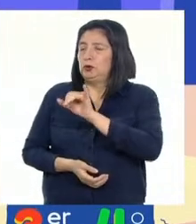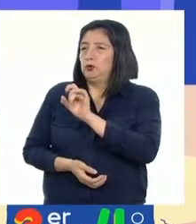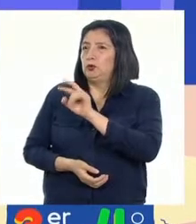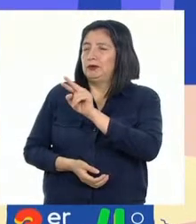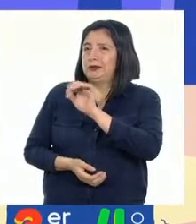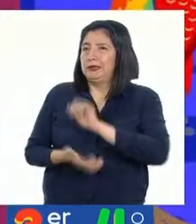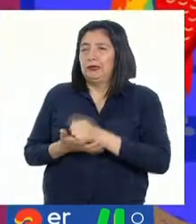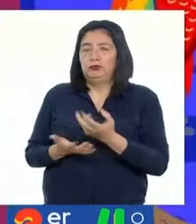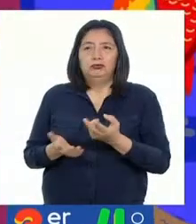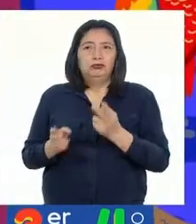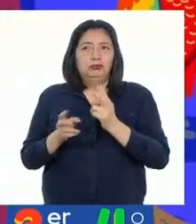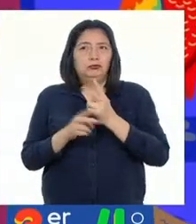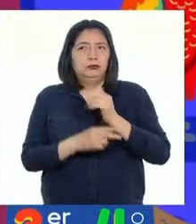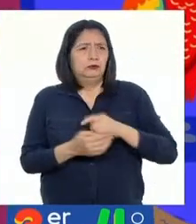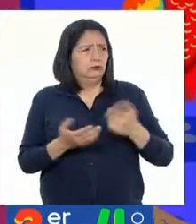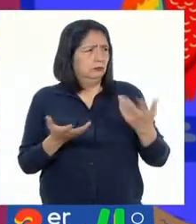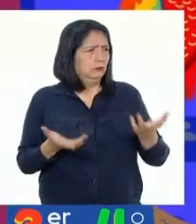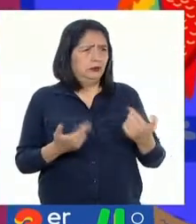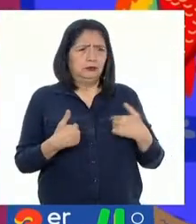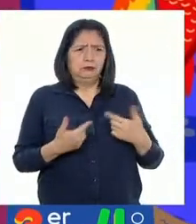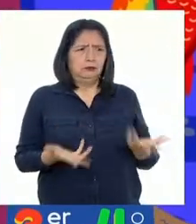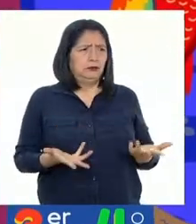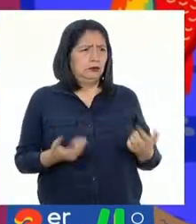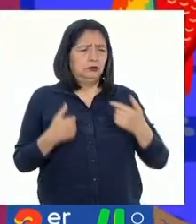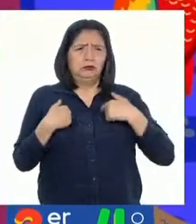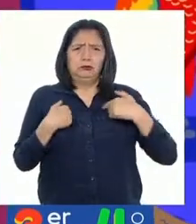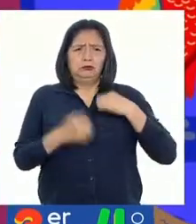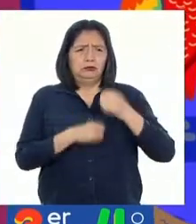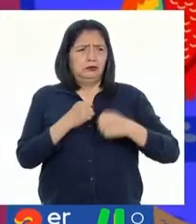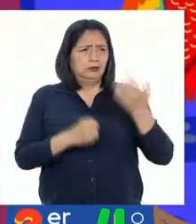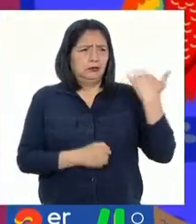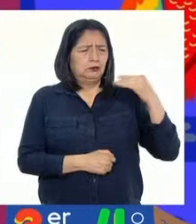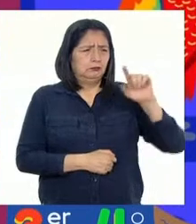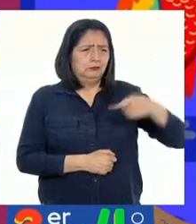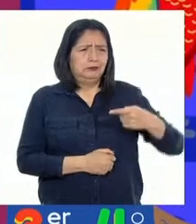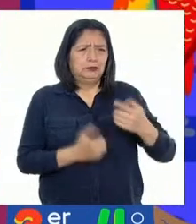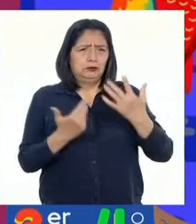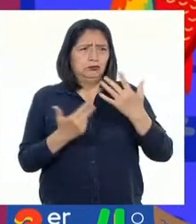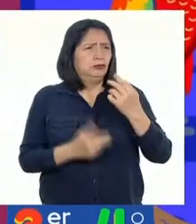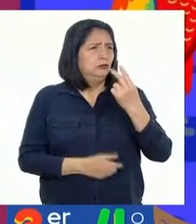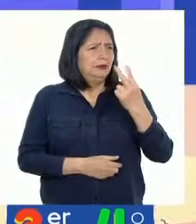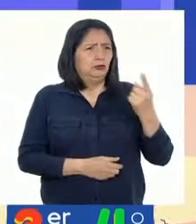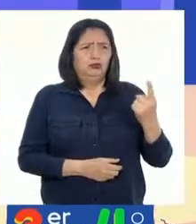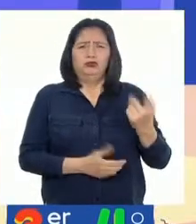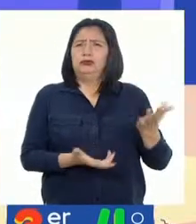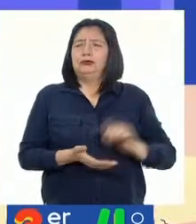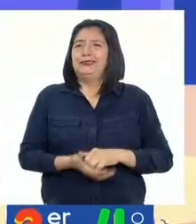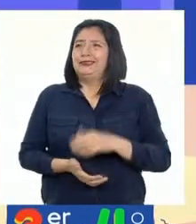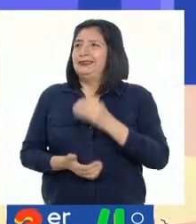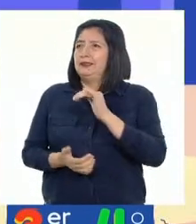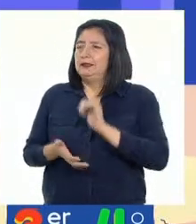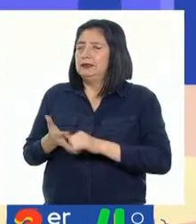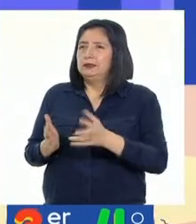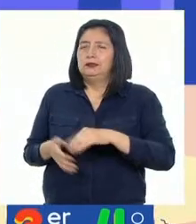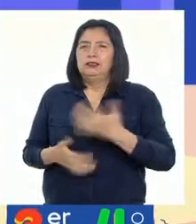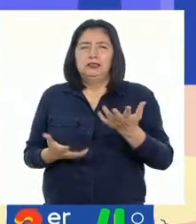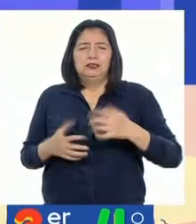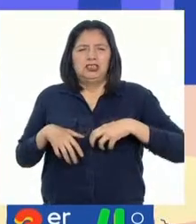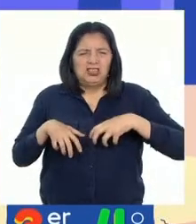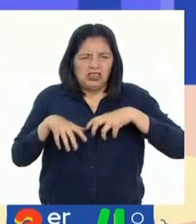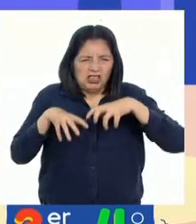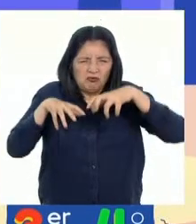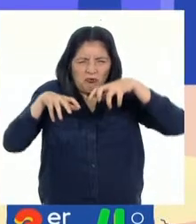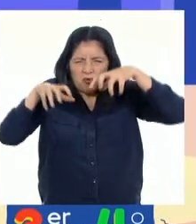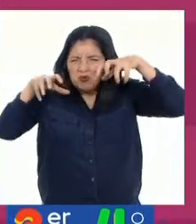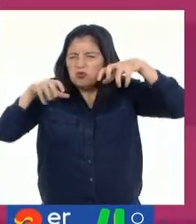Justiniano Vizcacha. ¿Qué hago aquí? Yo soy del año 1821. Y el monstruo de los